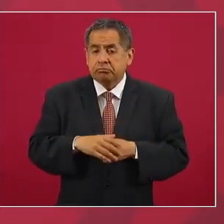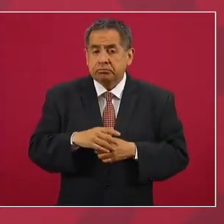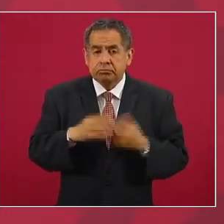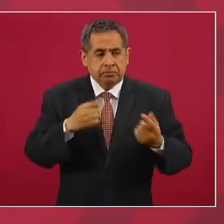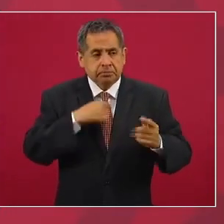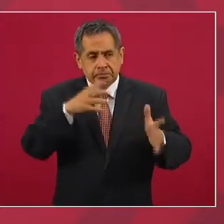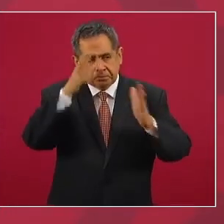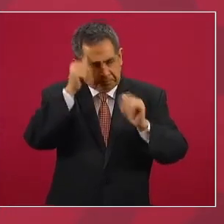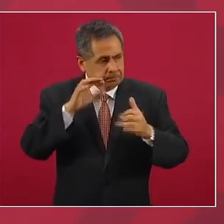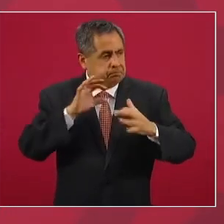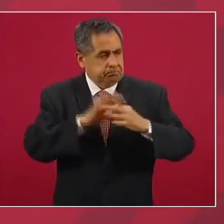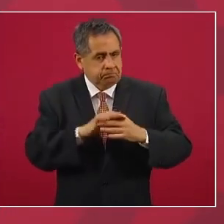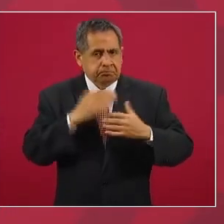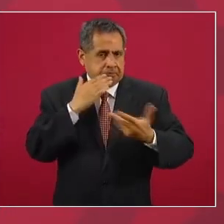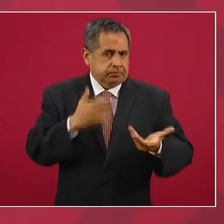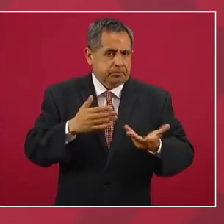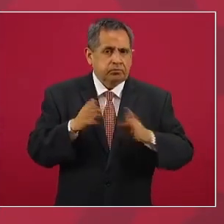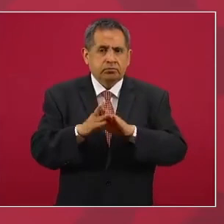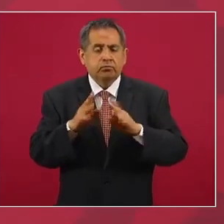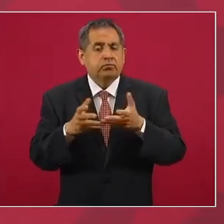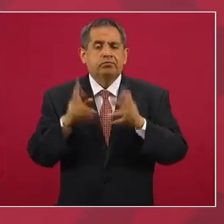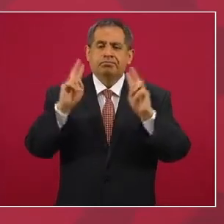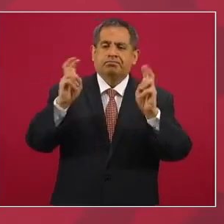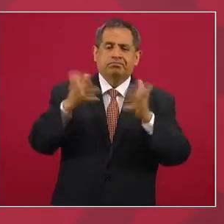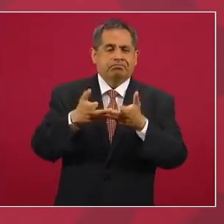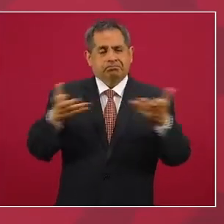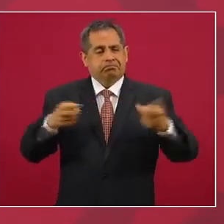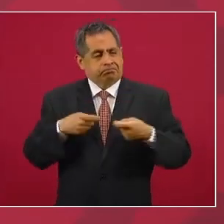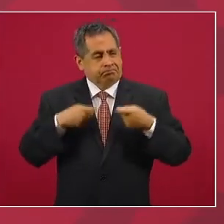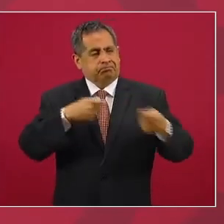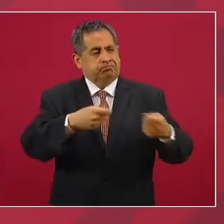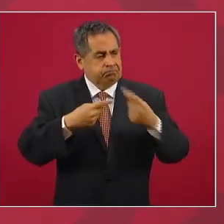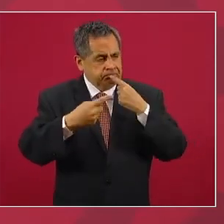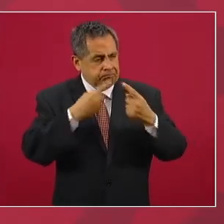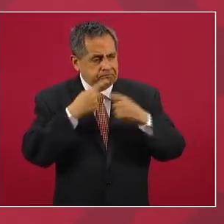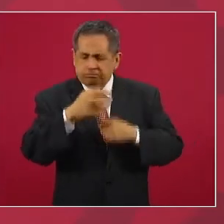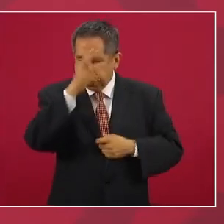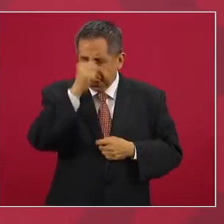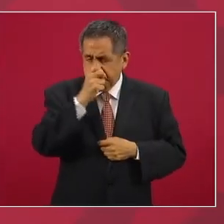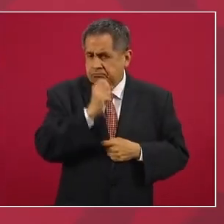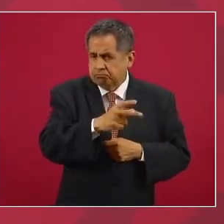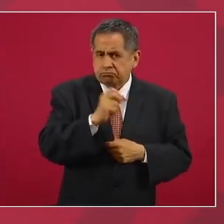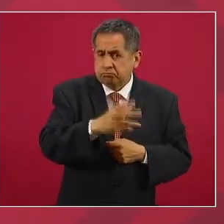llegar a un acuerdo sobre el tema agrario,